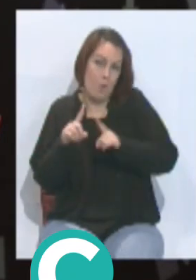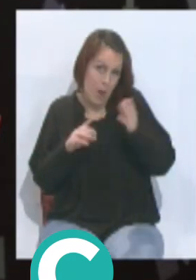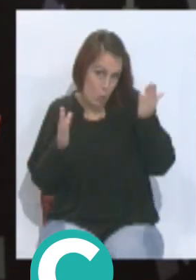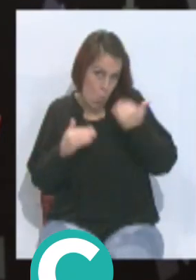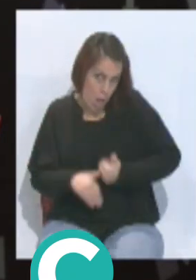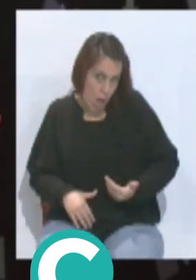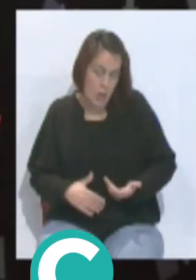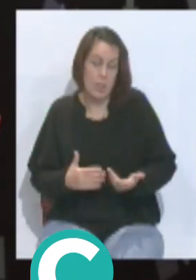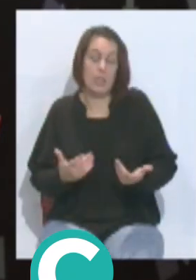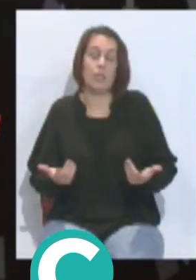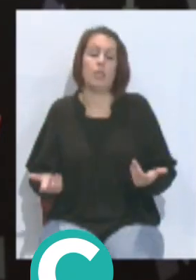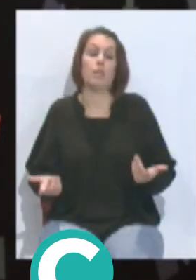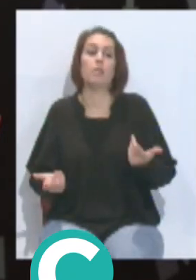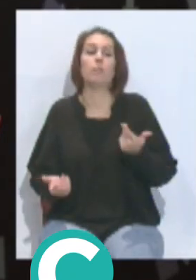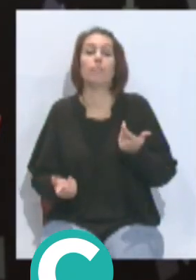problema.